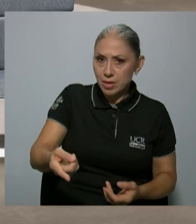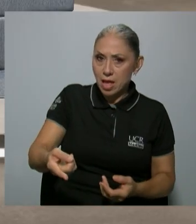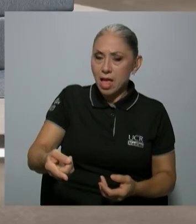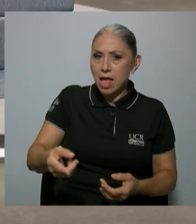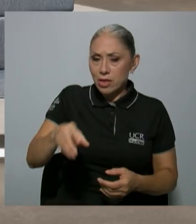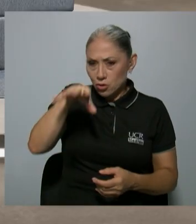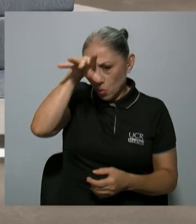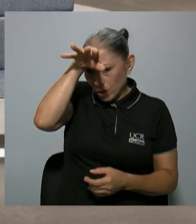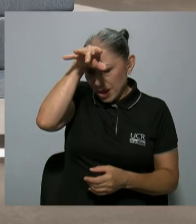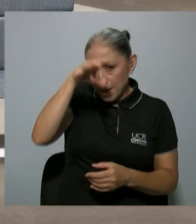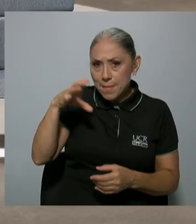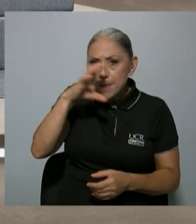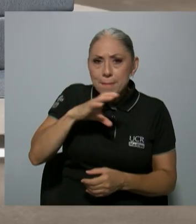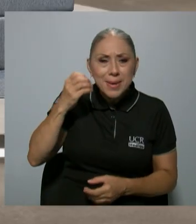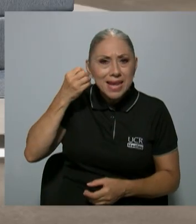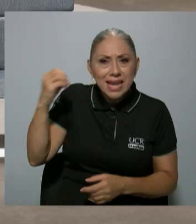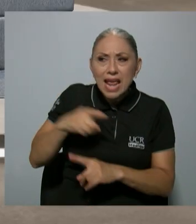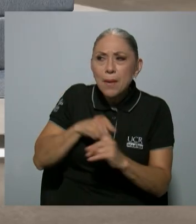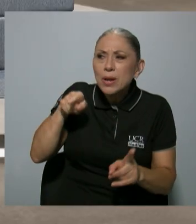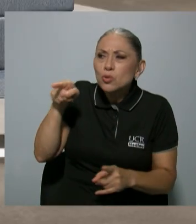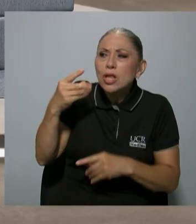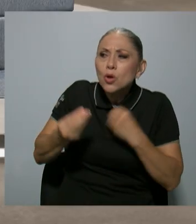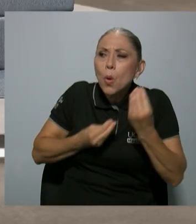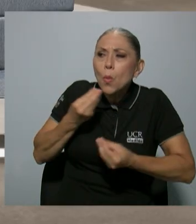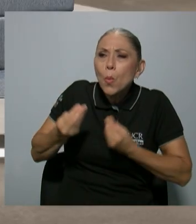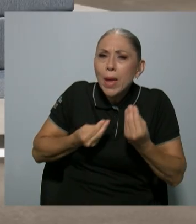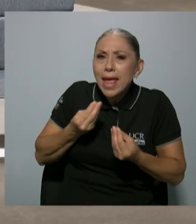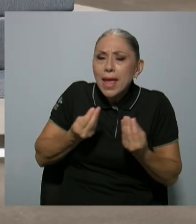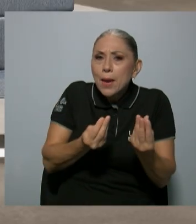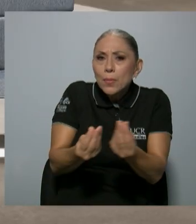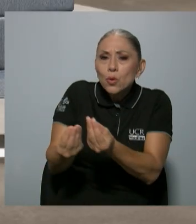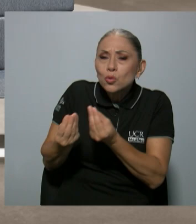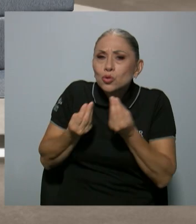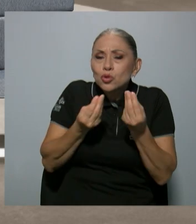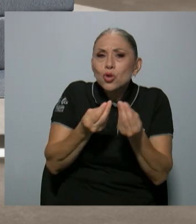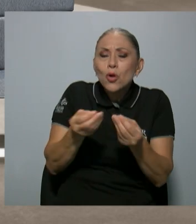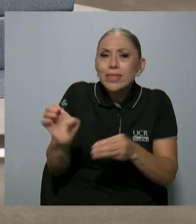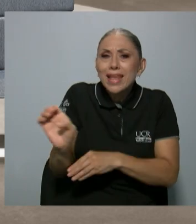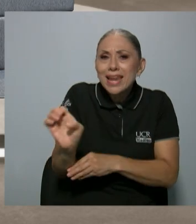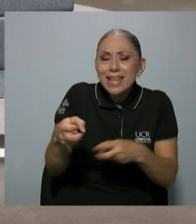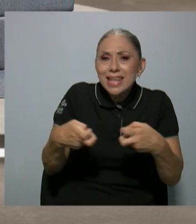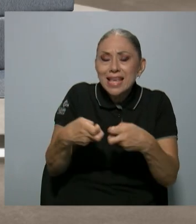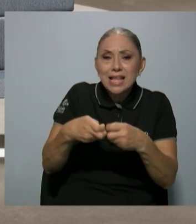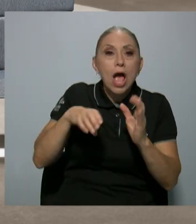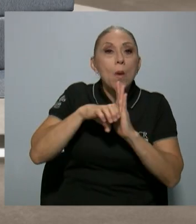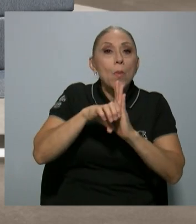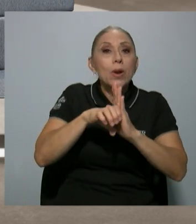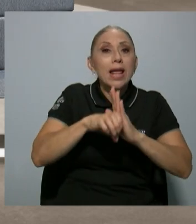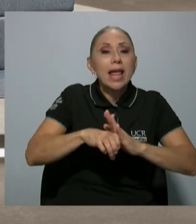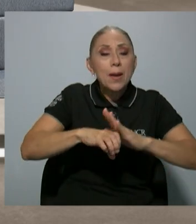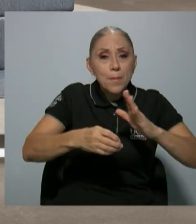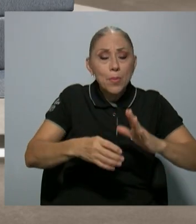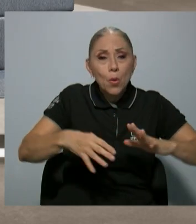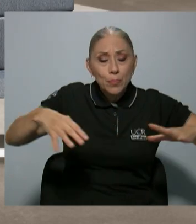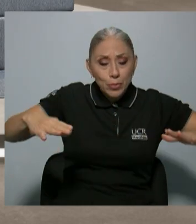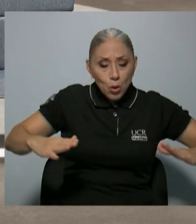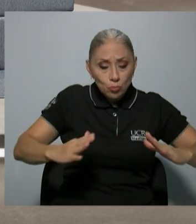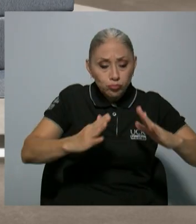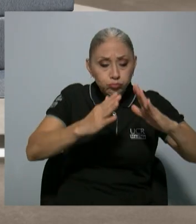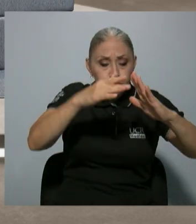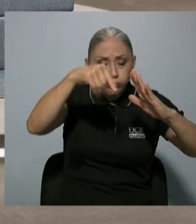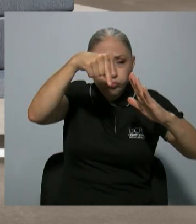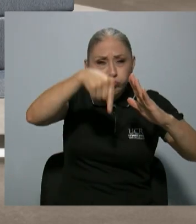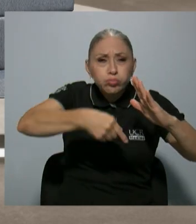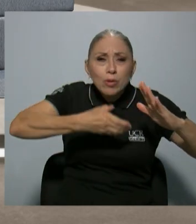minería, pero ¿cómo ve usted la producción de energías como la geotermia, la generación hidroeléctrica? ¿Qué piensa sobre